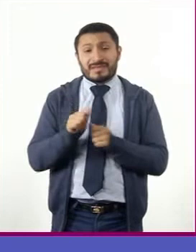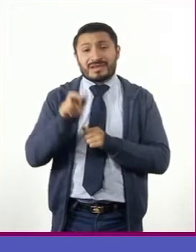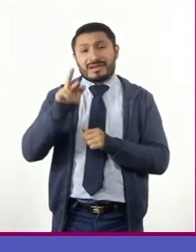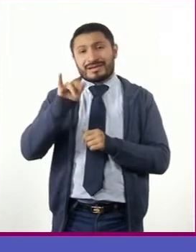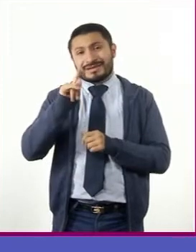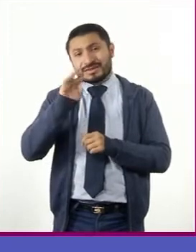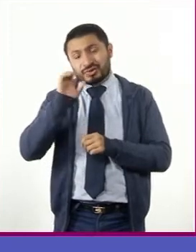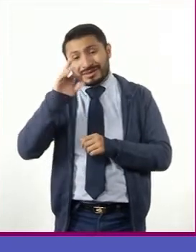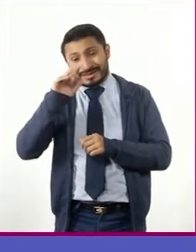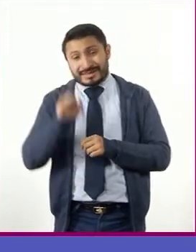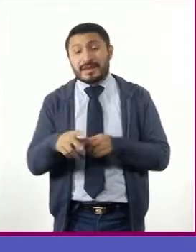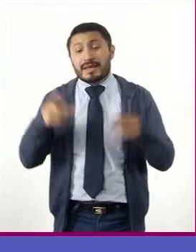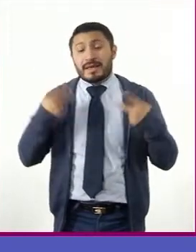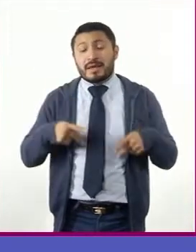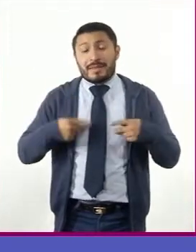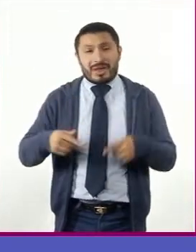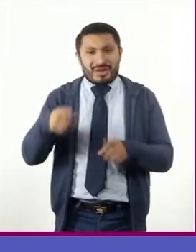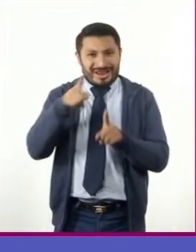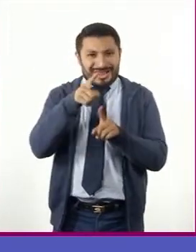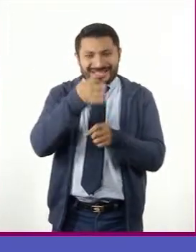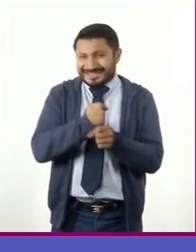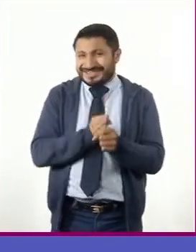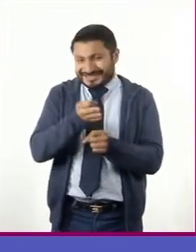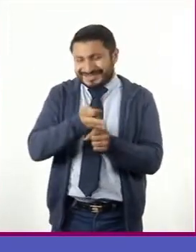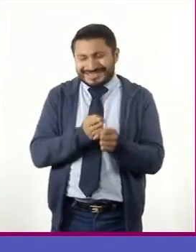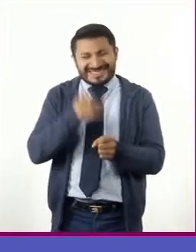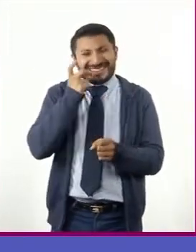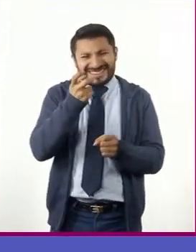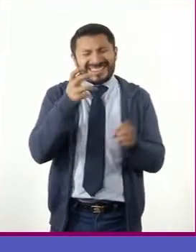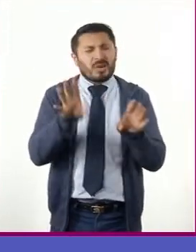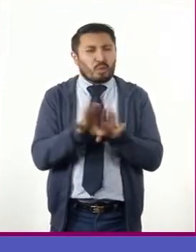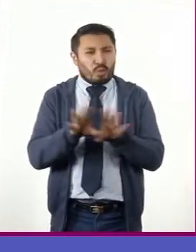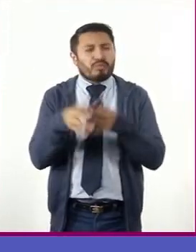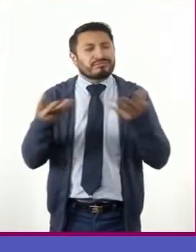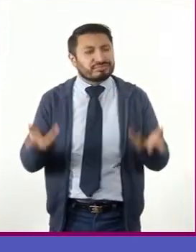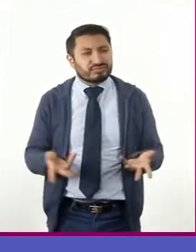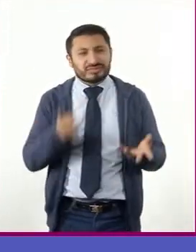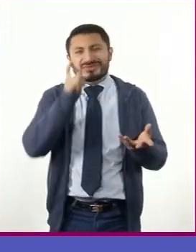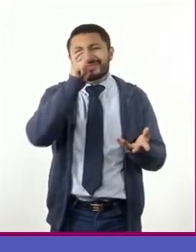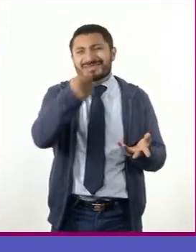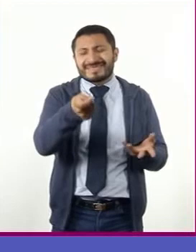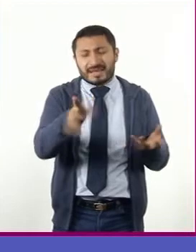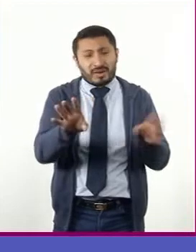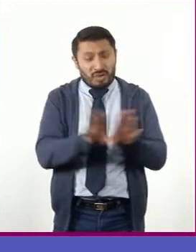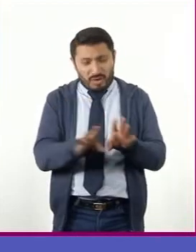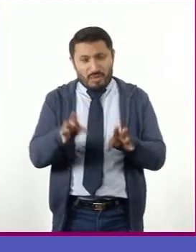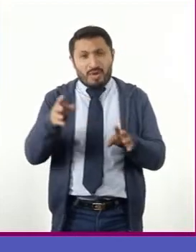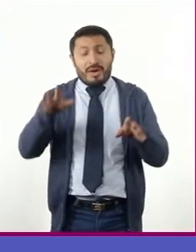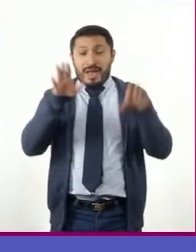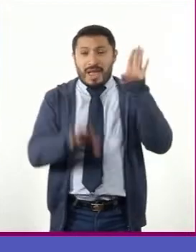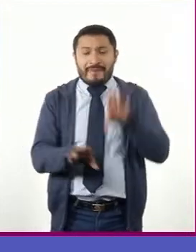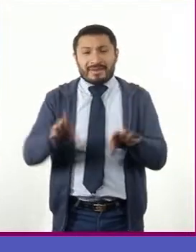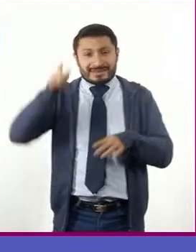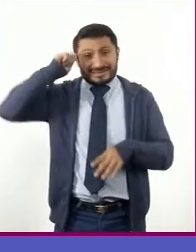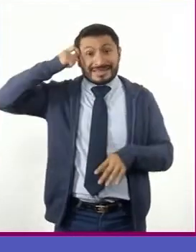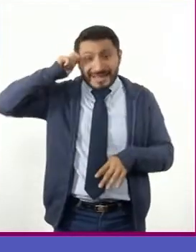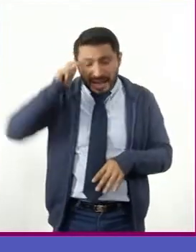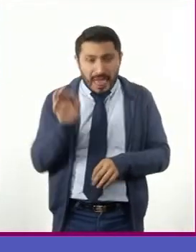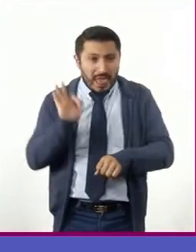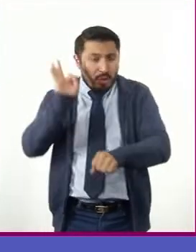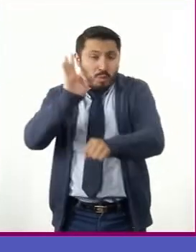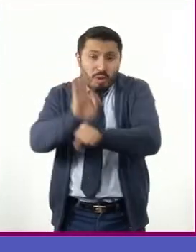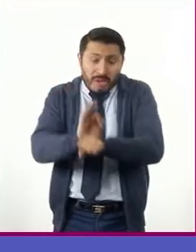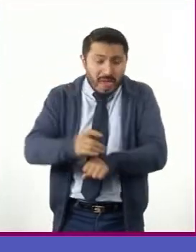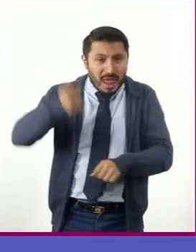del gracioso. El gracioso, que es este personaje que muchas veces es un criado, un escudero,